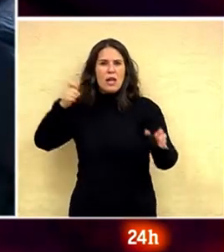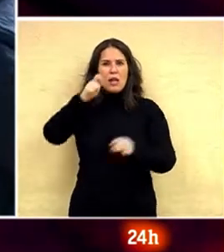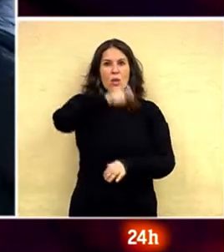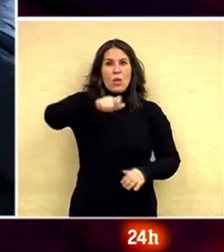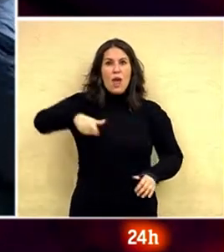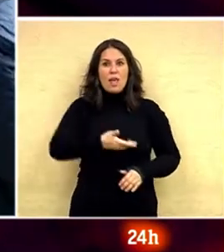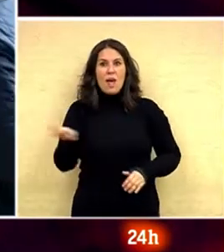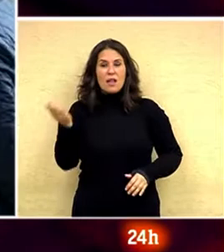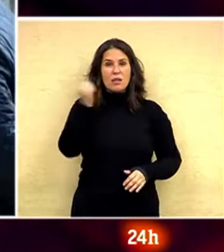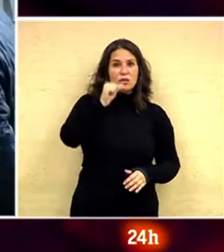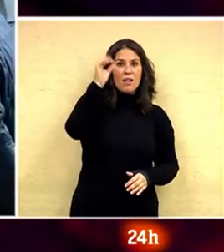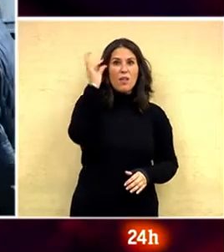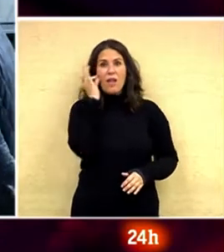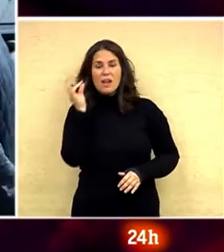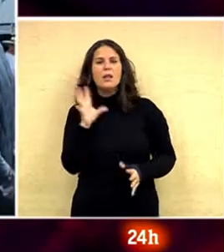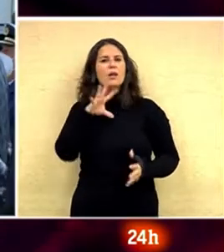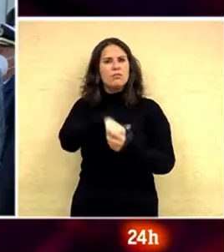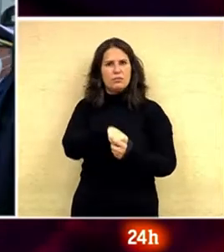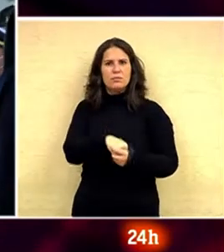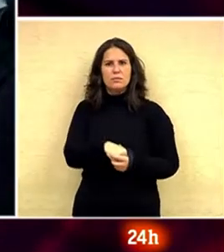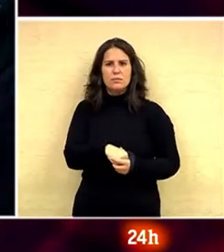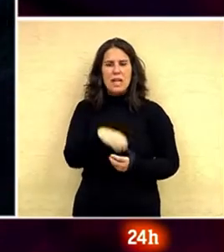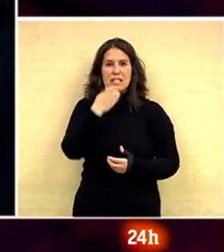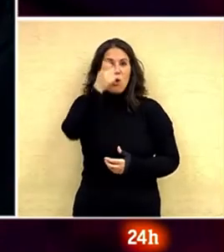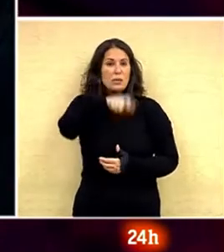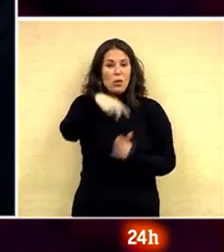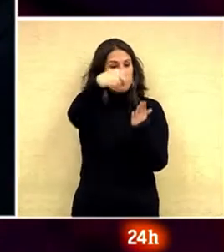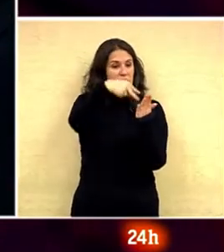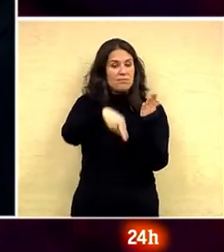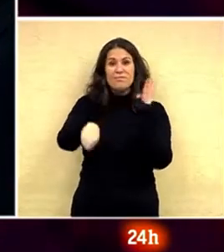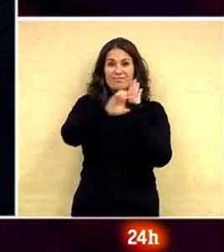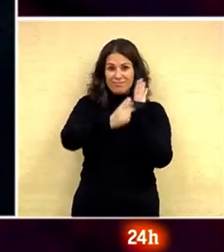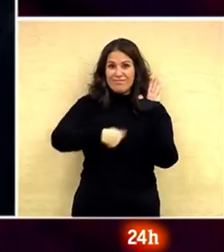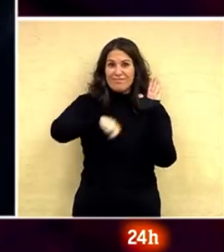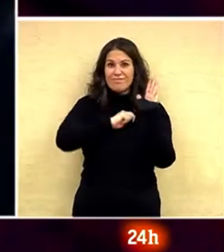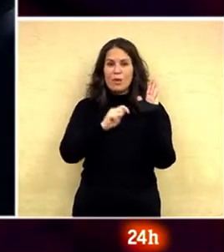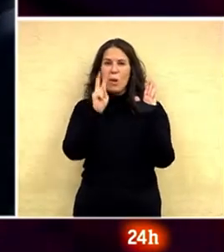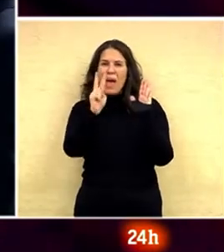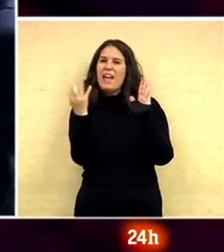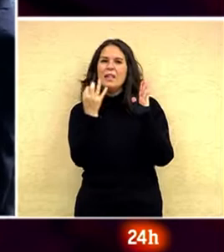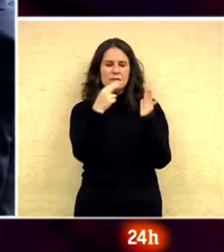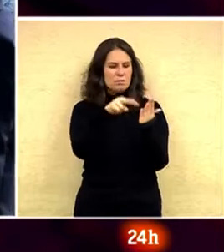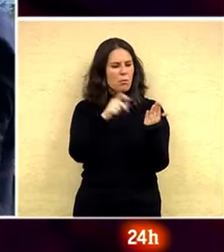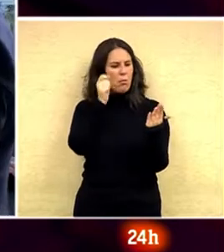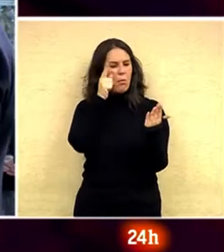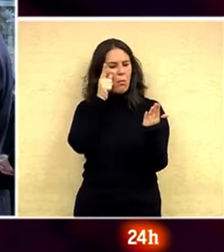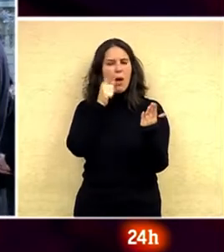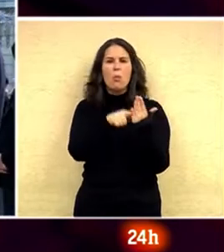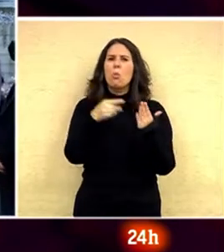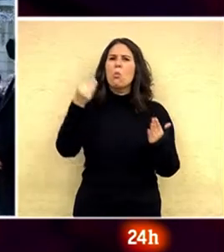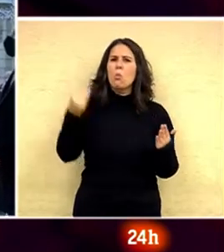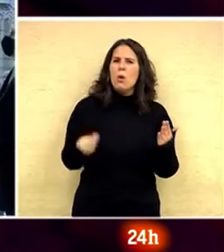mayoría de los ciudadanos y ciudadanas. Quien lea la Constitución española verá que tenemos una muy